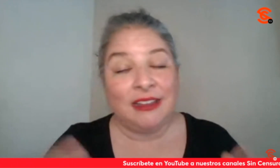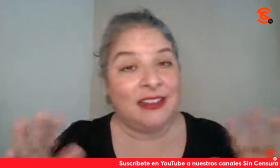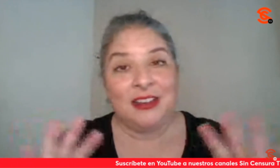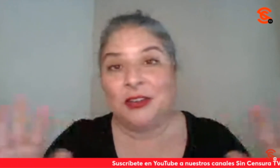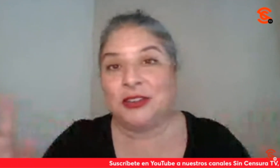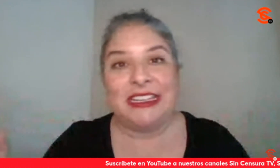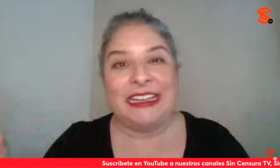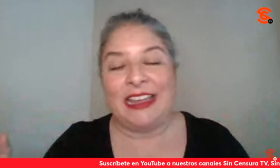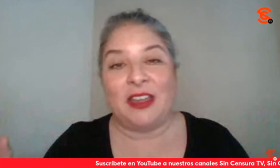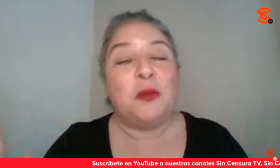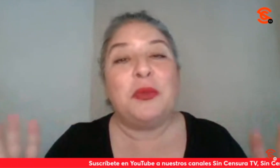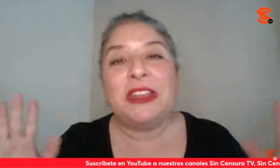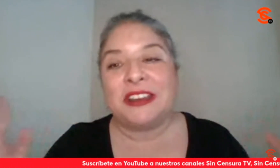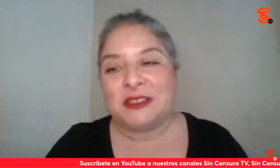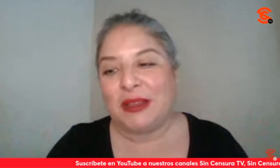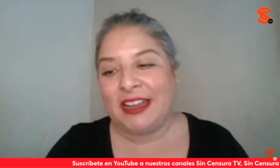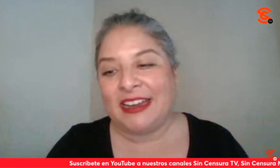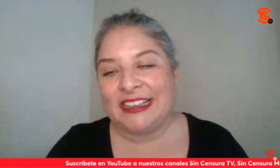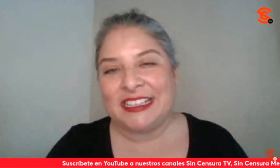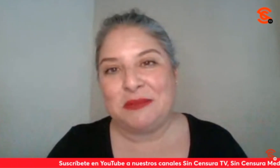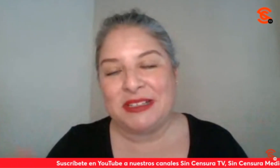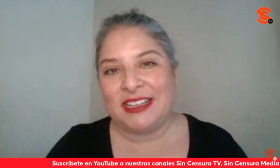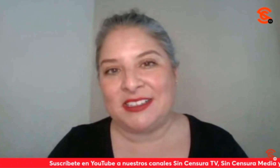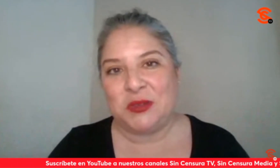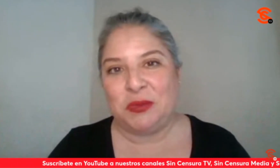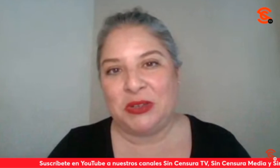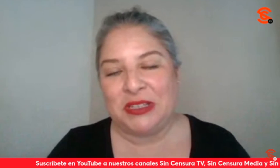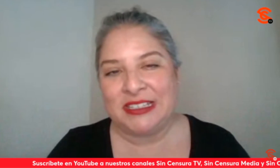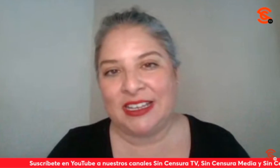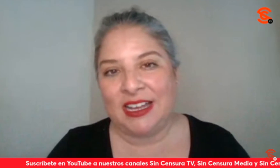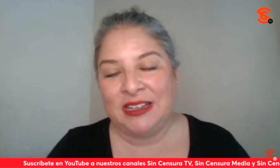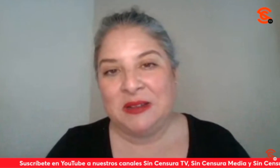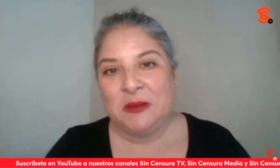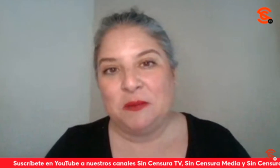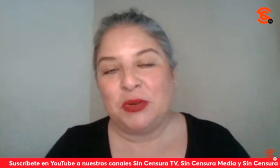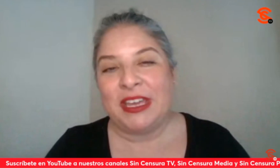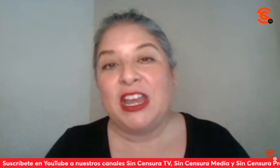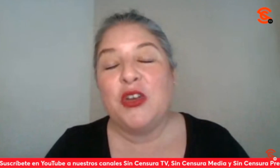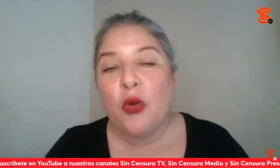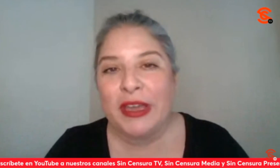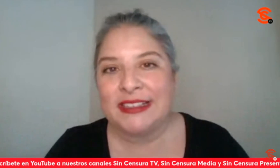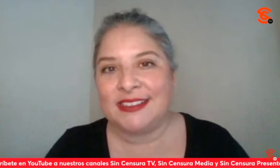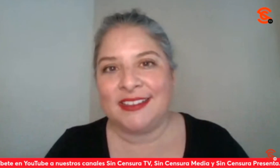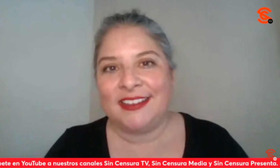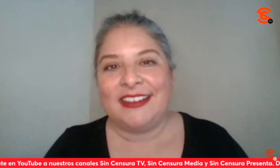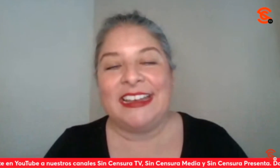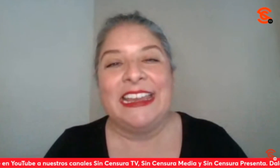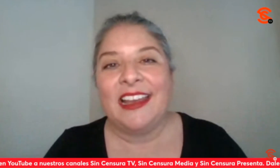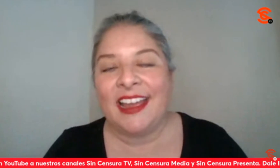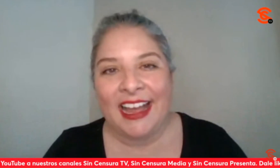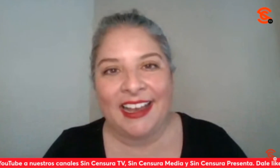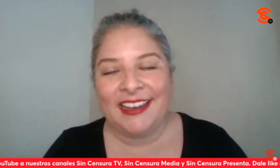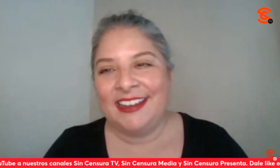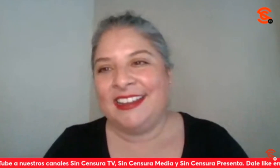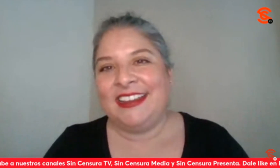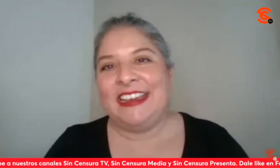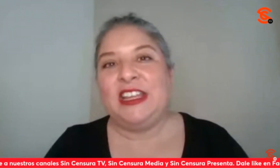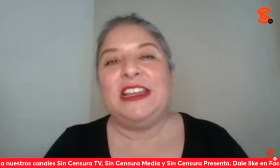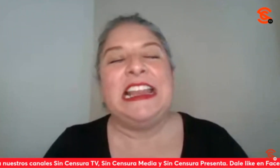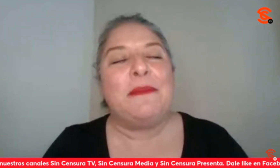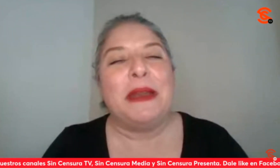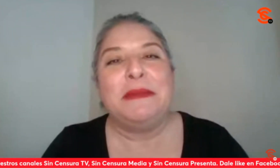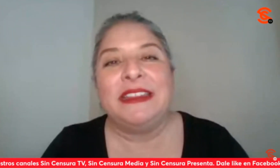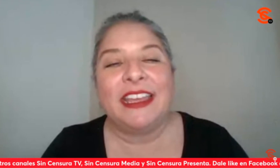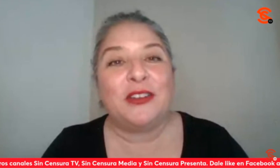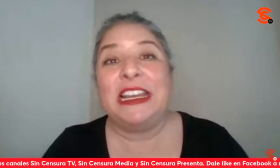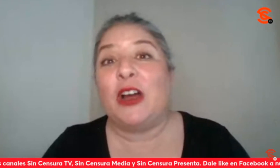que no tienen nada, no pueden respaldar esa investigación periodística porque no es ni legal ni